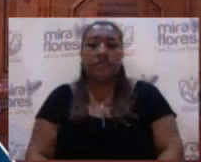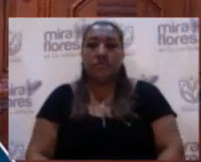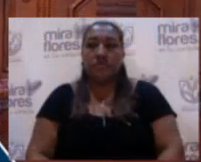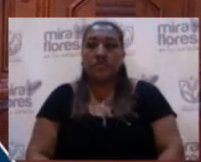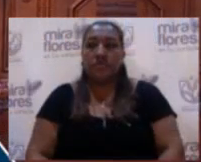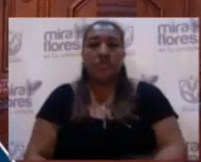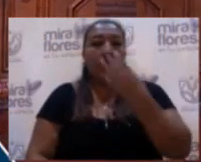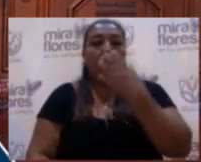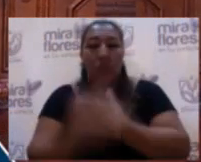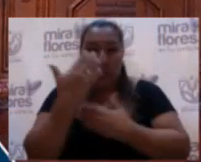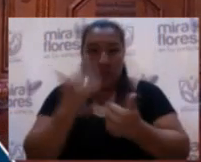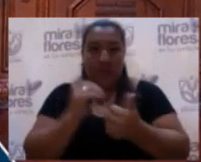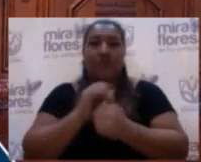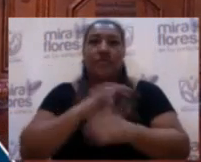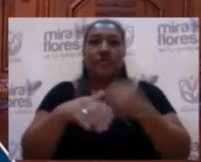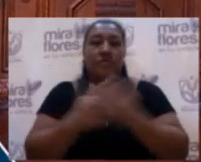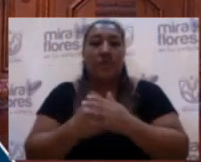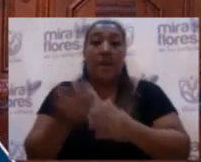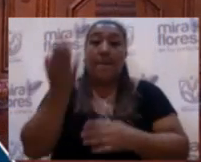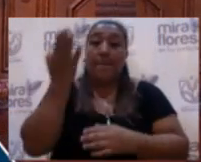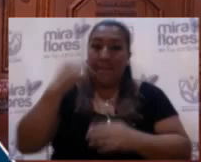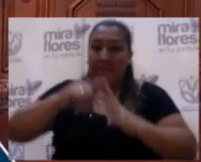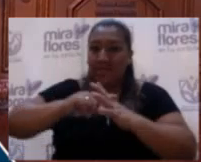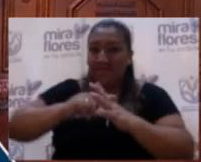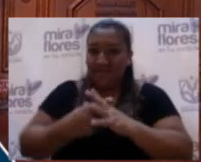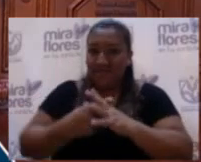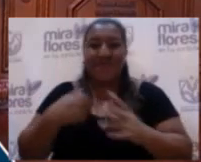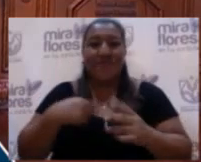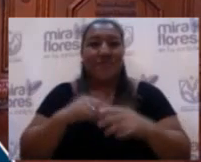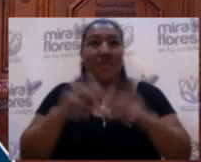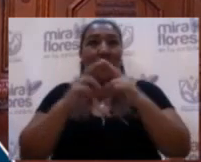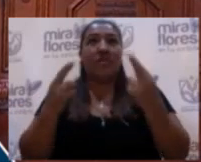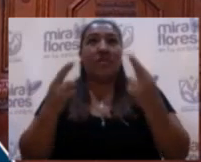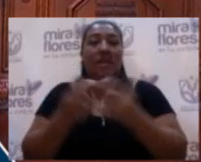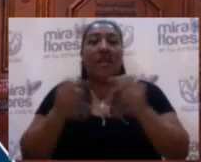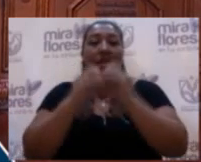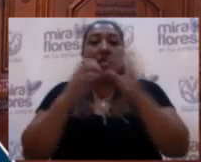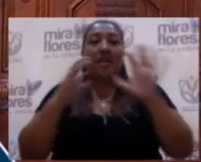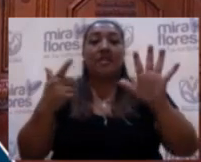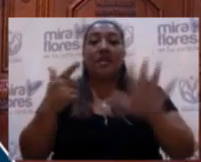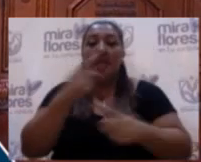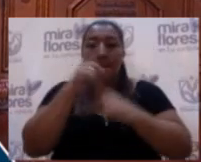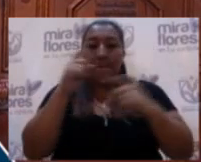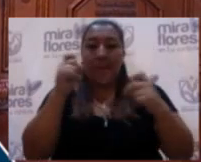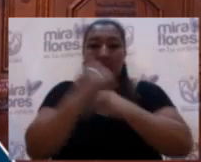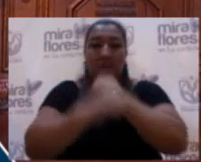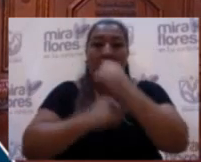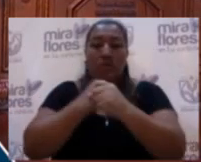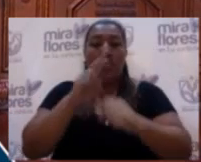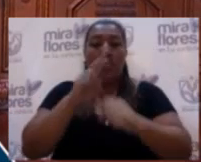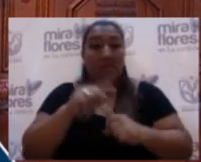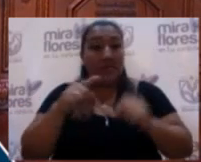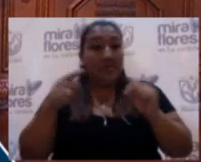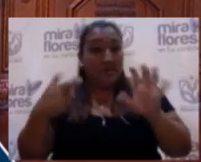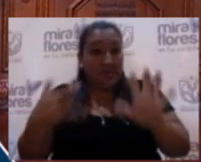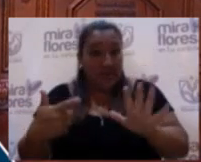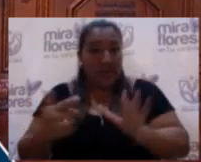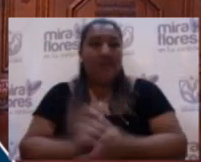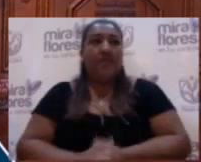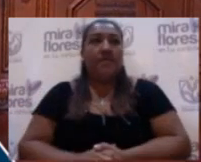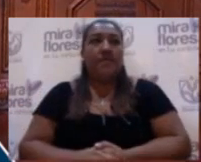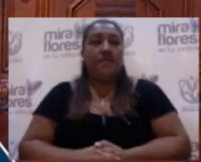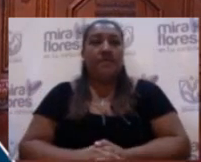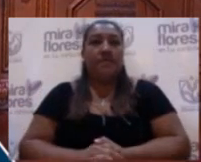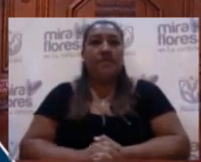Muy buenos días con todos. Vamos a dar inicio a nuestra sesión ordinaria de hoy día 7 de marzo del año 2017.